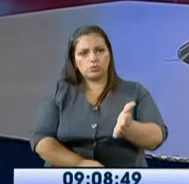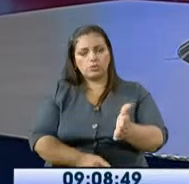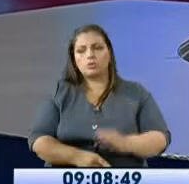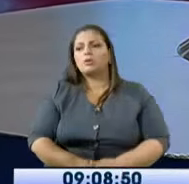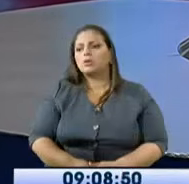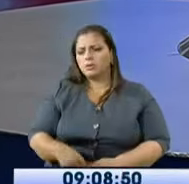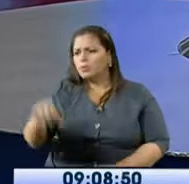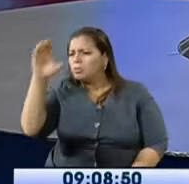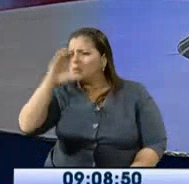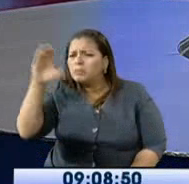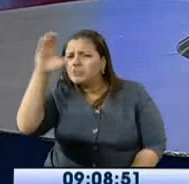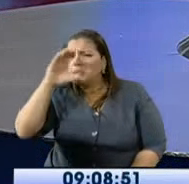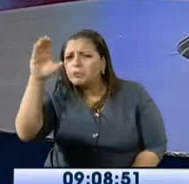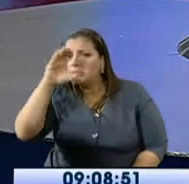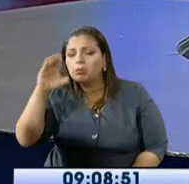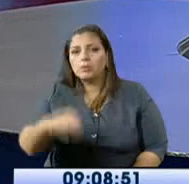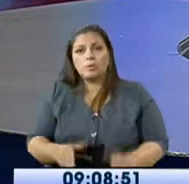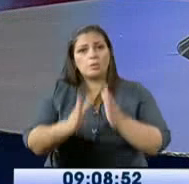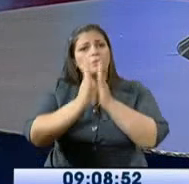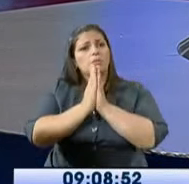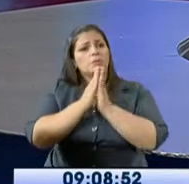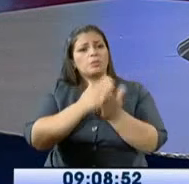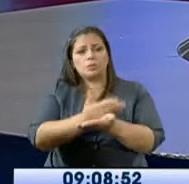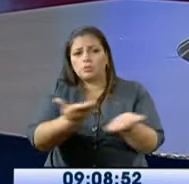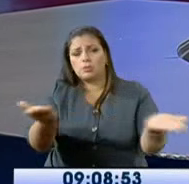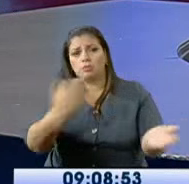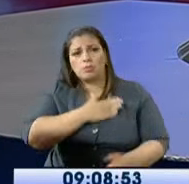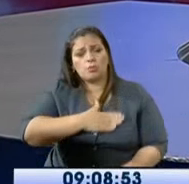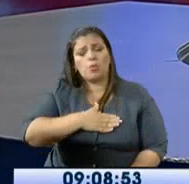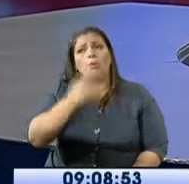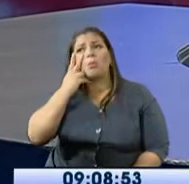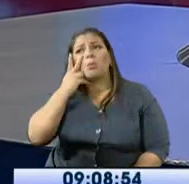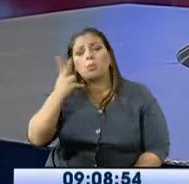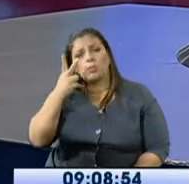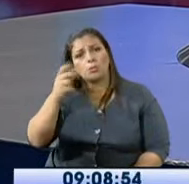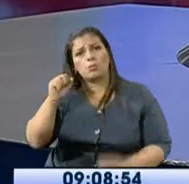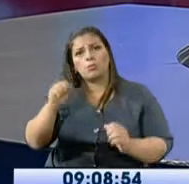Ellos solicitan también la colaboración de los televidentes para encontrar a su hijo.